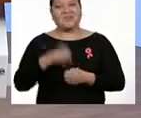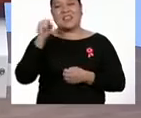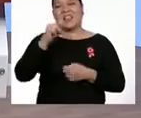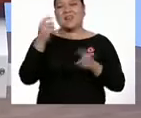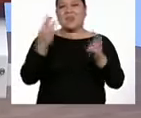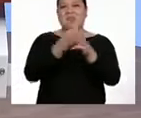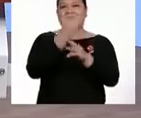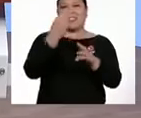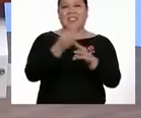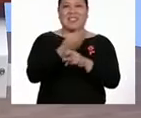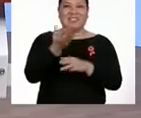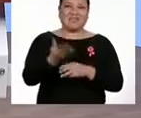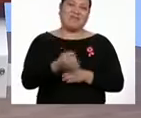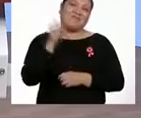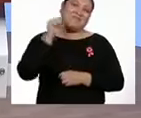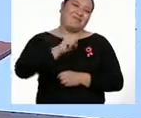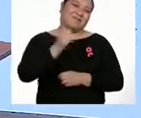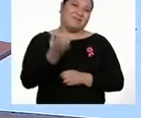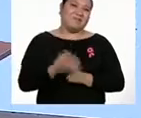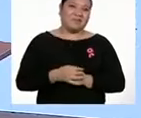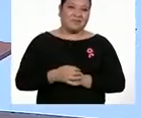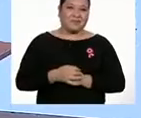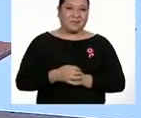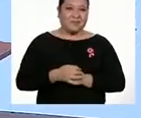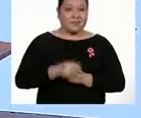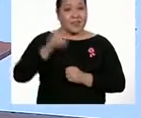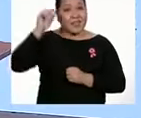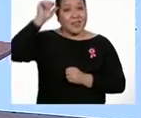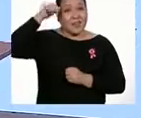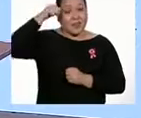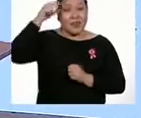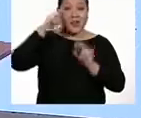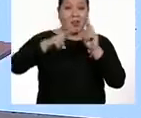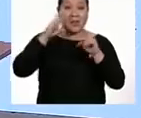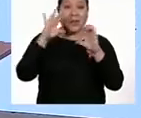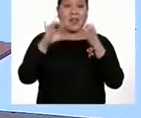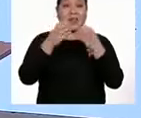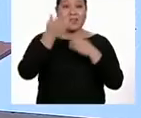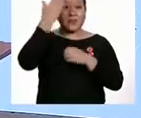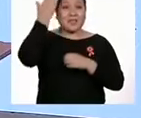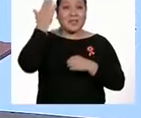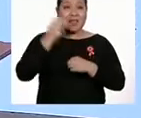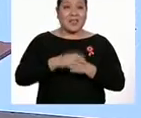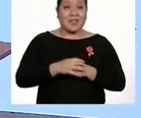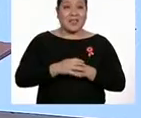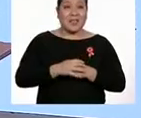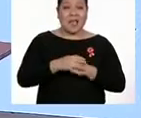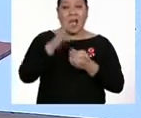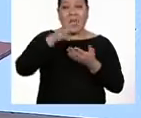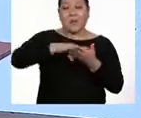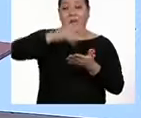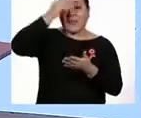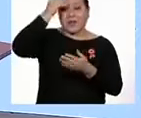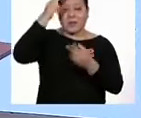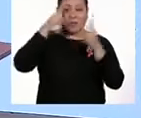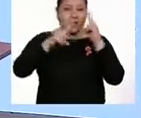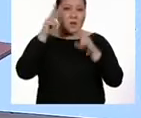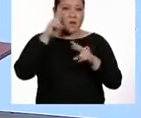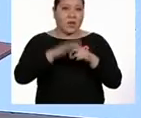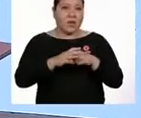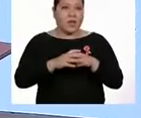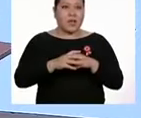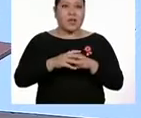De matemática, claro. ¿Recuerdan lo que vimos la clase pasada? Aprendimos a interpretar la